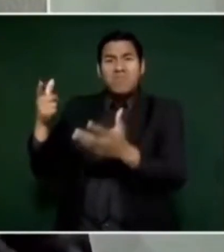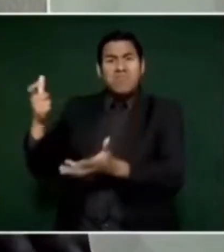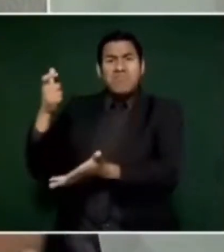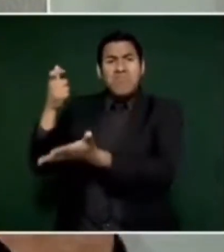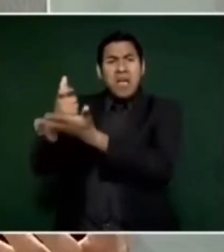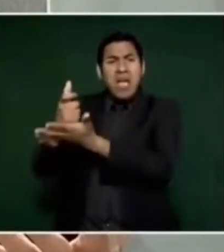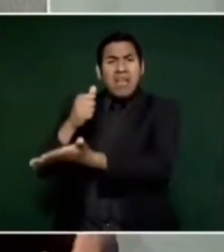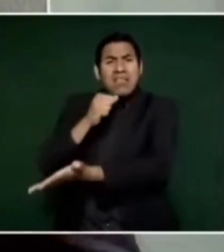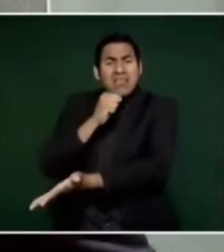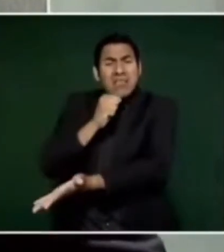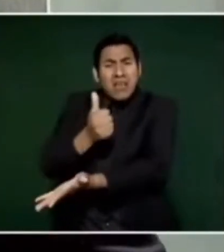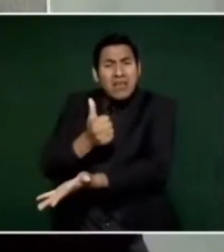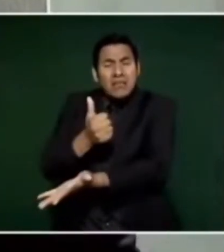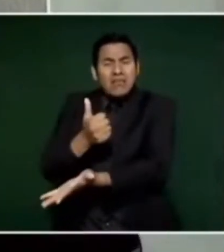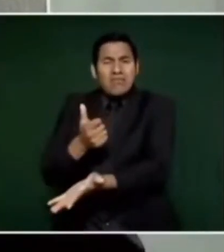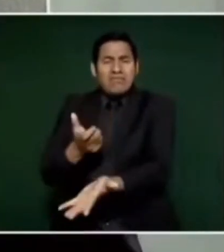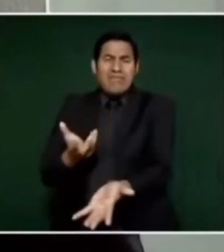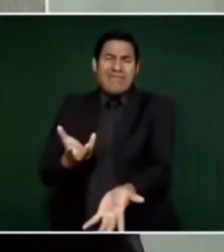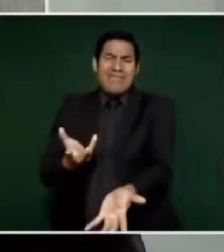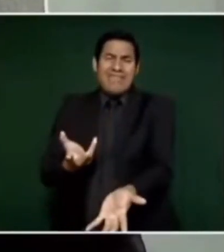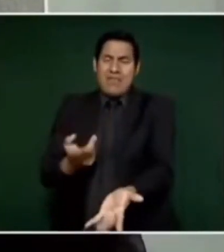¿Cuánto hemos nosotros cobrado?